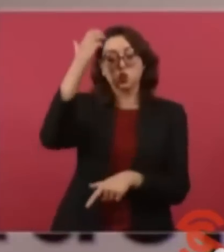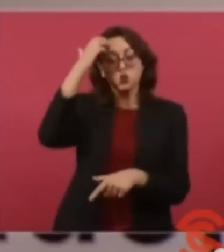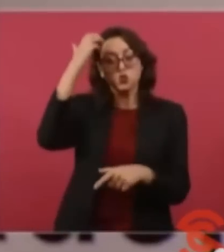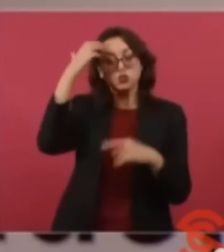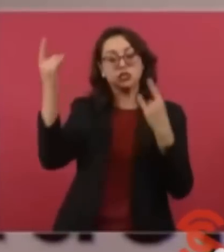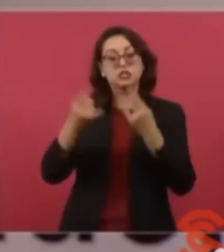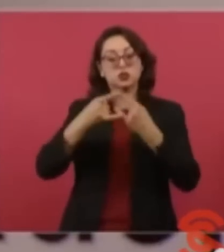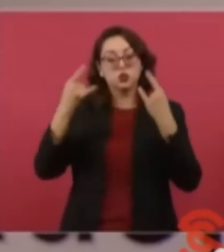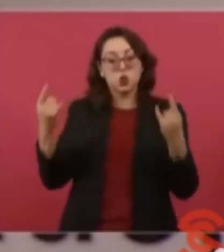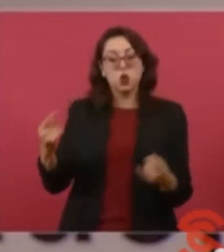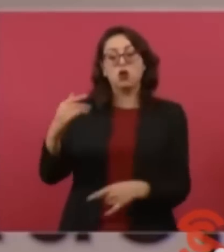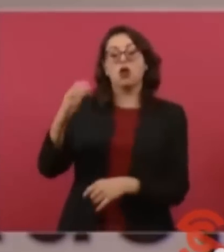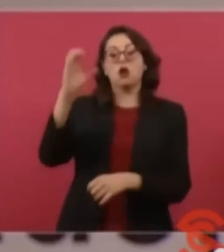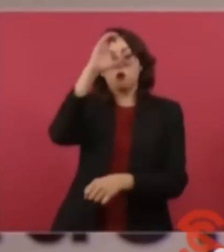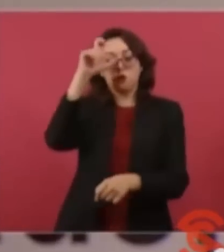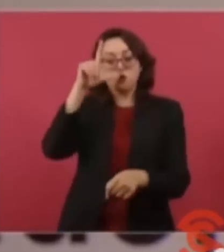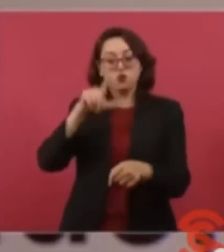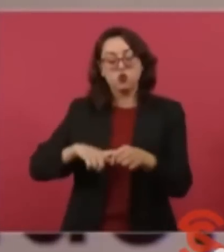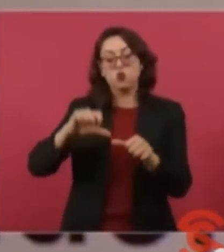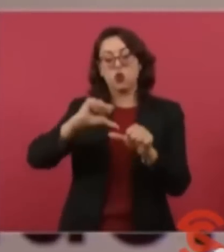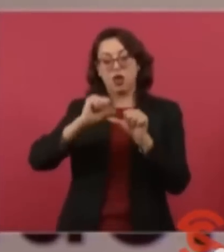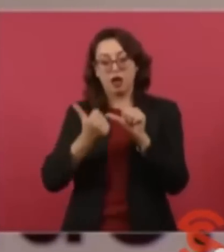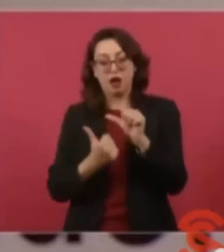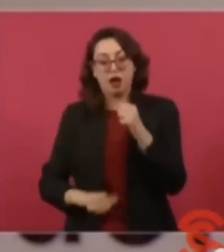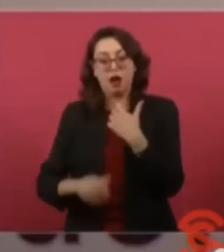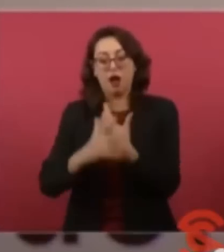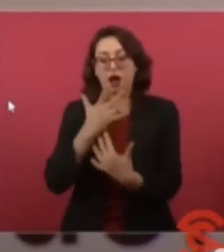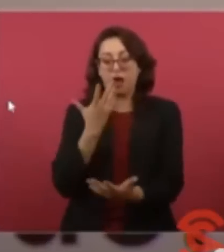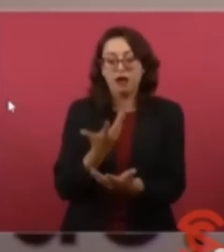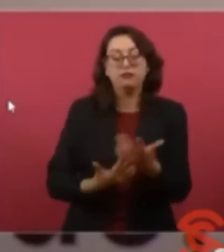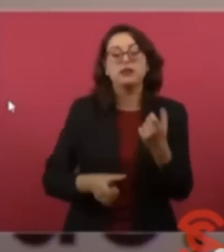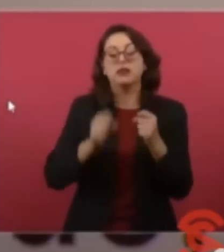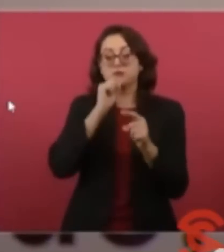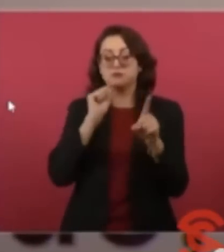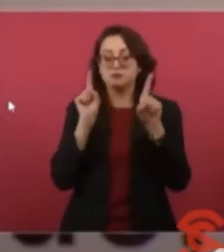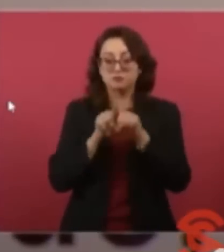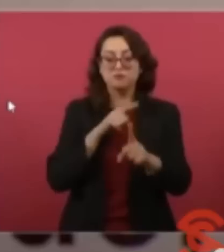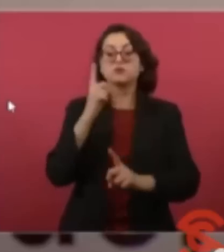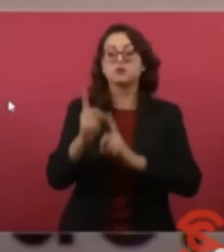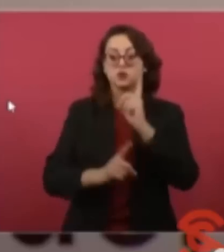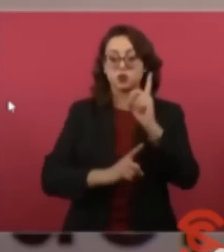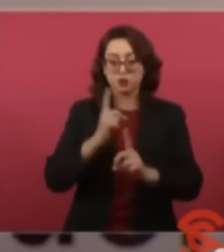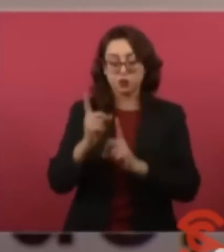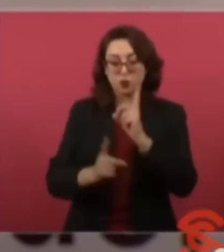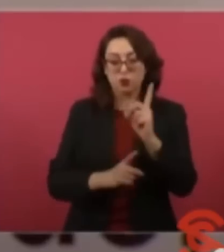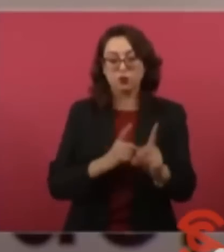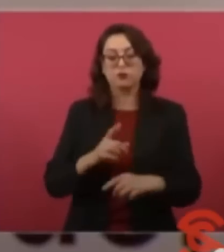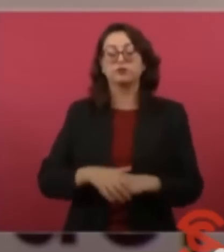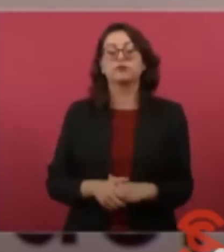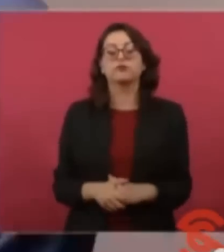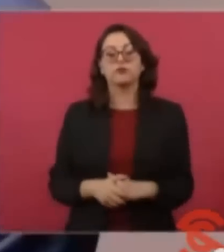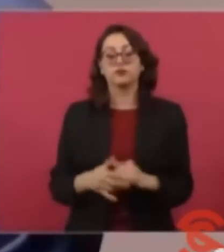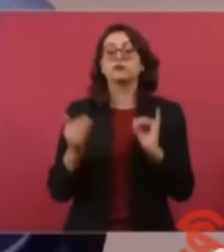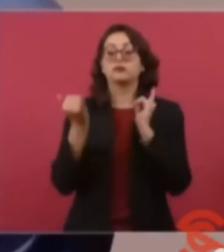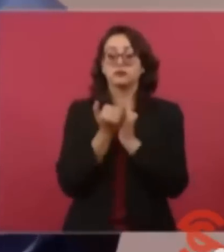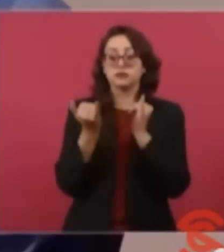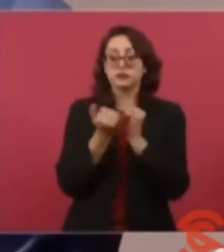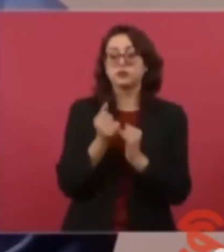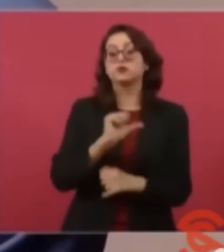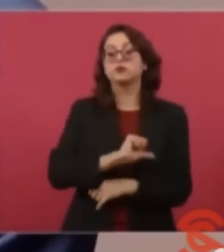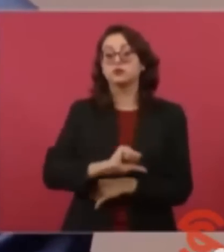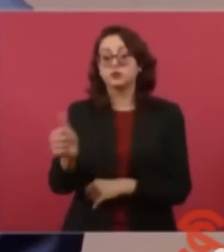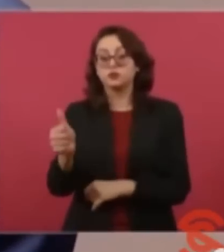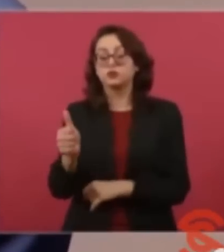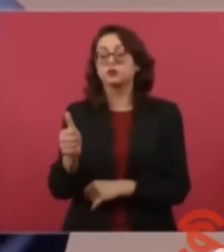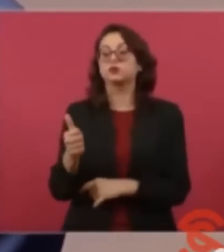arte, y también para la práctica del deporte. Lo mismo estamos haciendo con el rescate de tierras